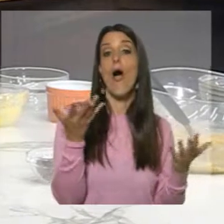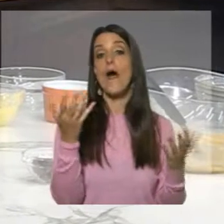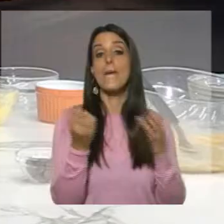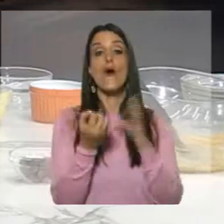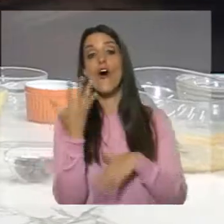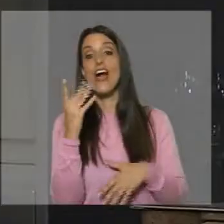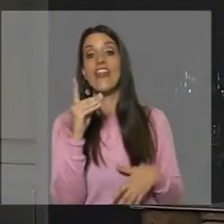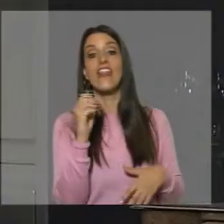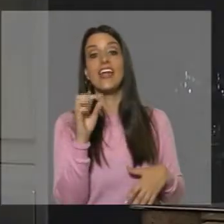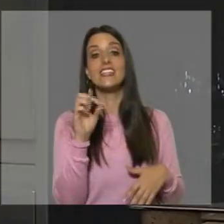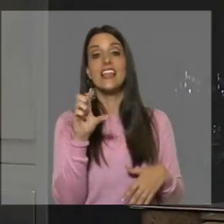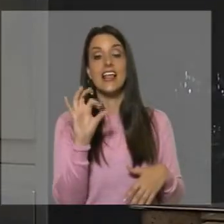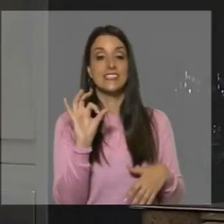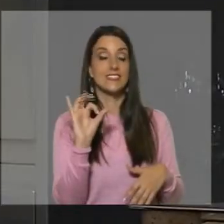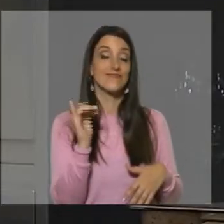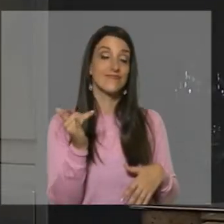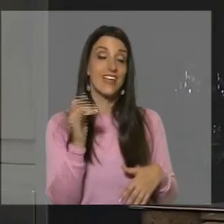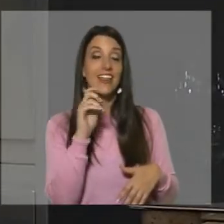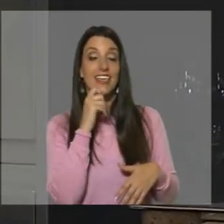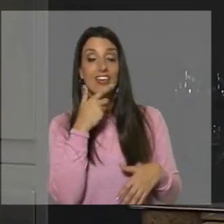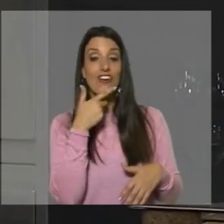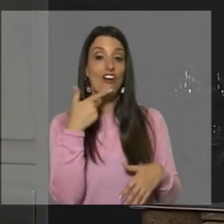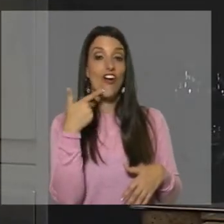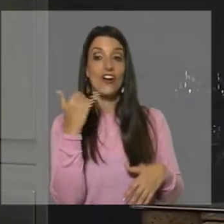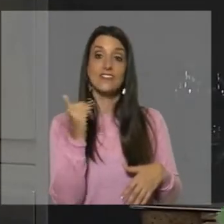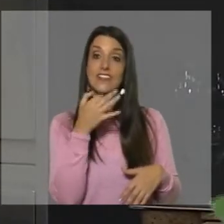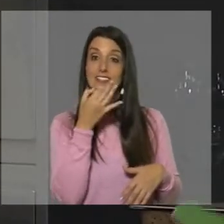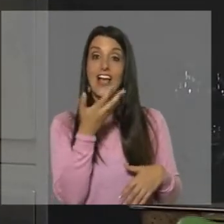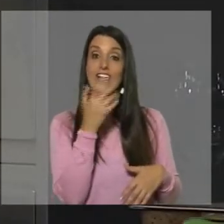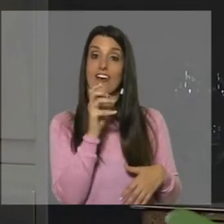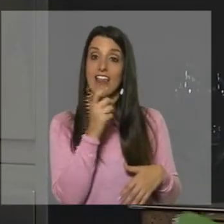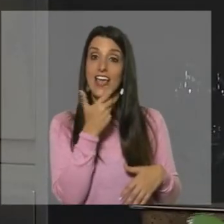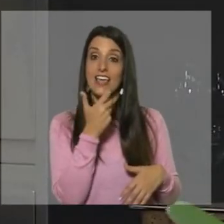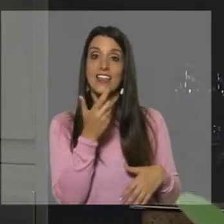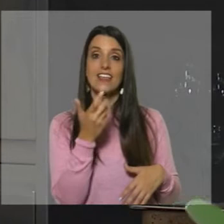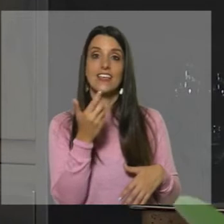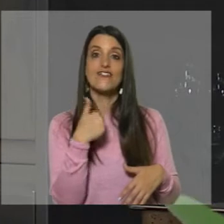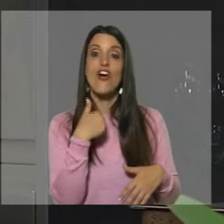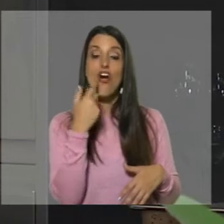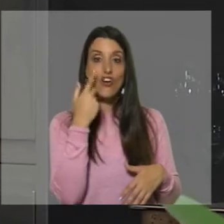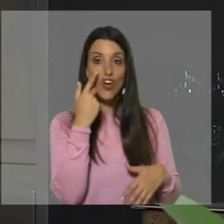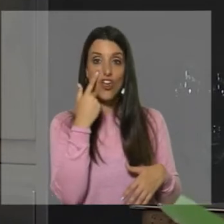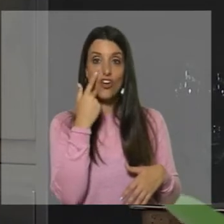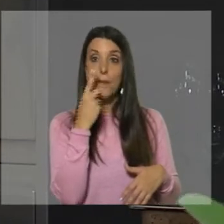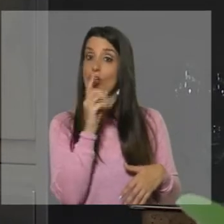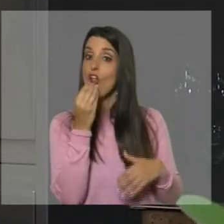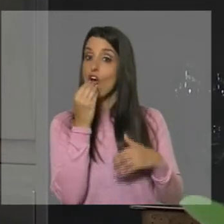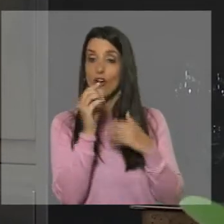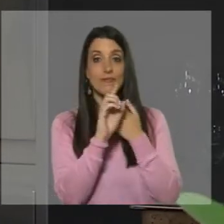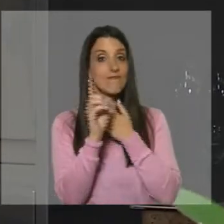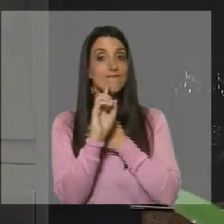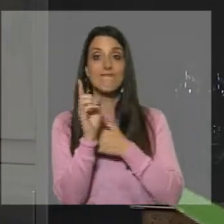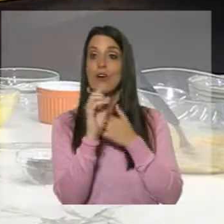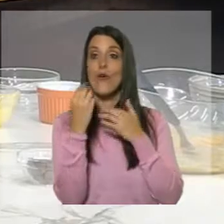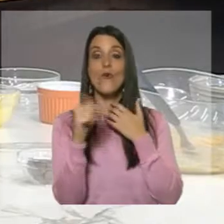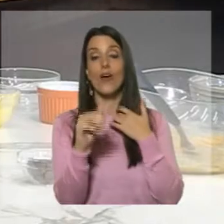dátiles. Ahora se usan mucho. ¿Son tan ricos? Les voy a decir algo, se van a reír. ¿Qué? Sí, lo conozco, pero no probé. ¿No probaste dátiles? No.